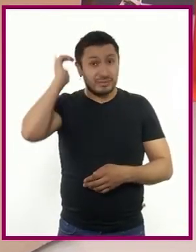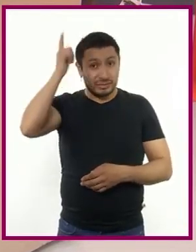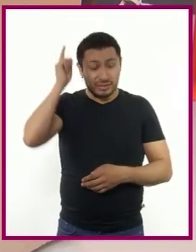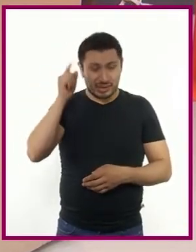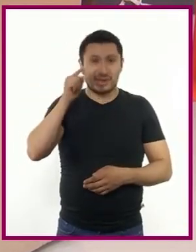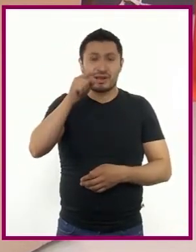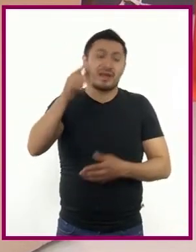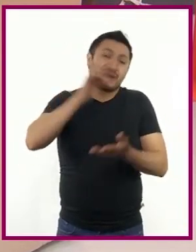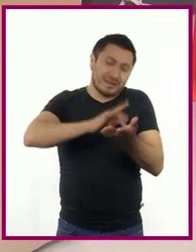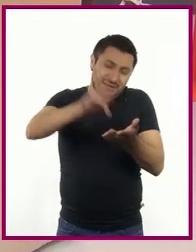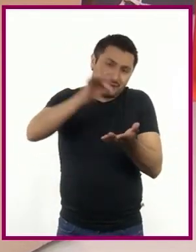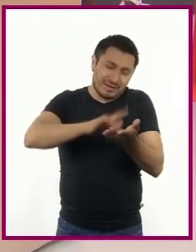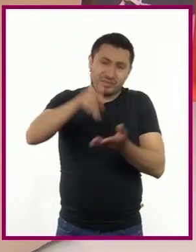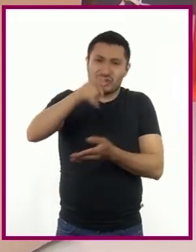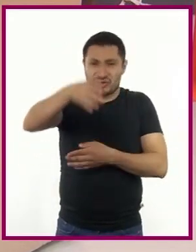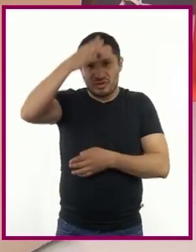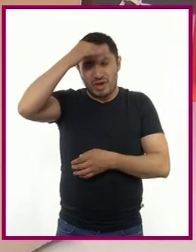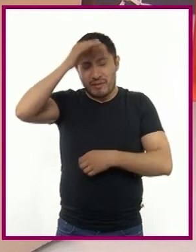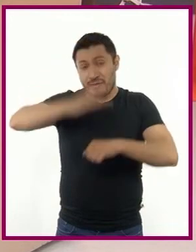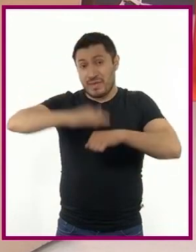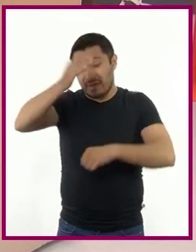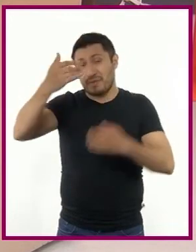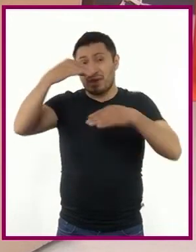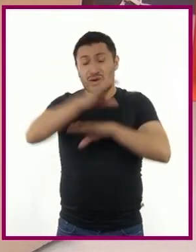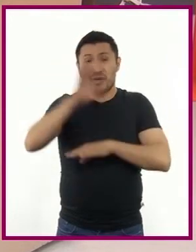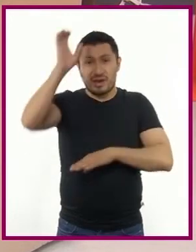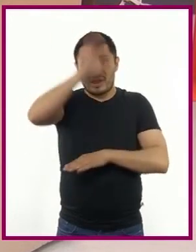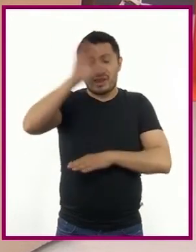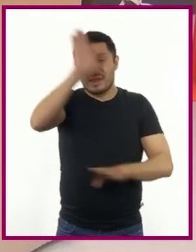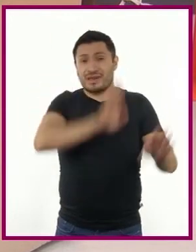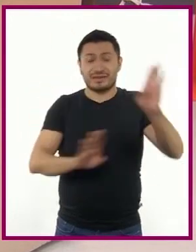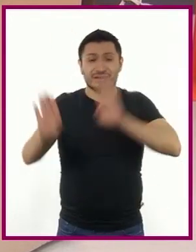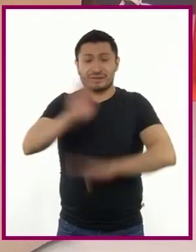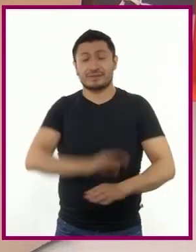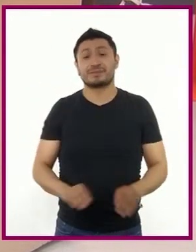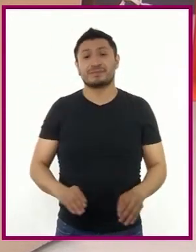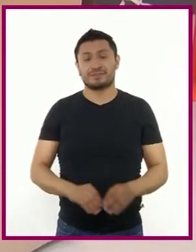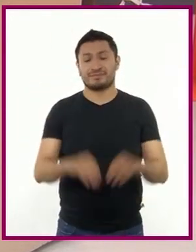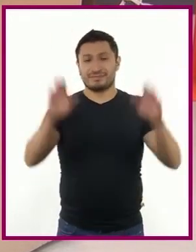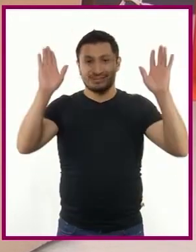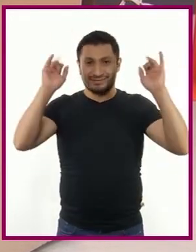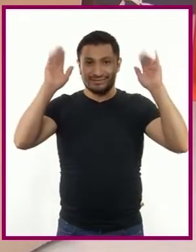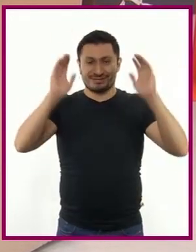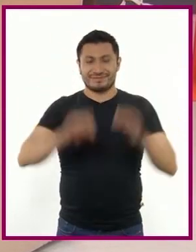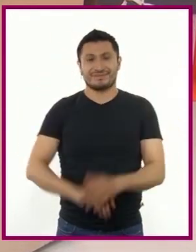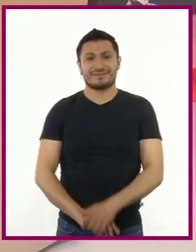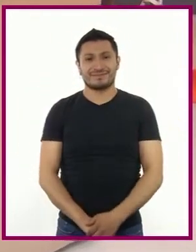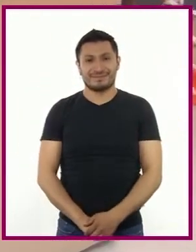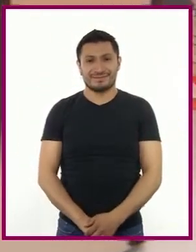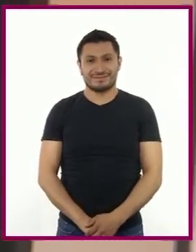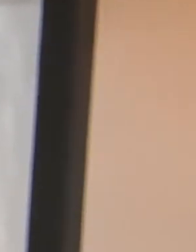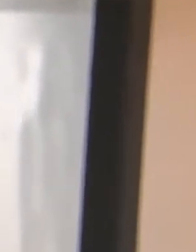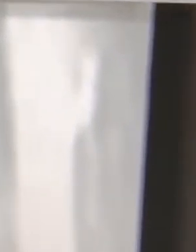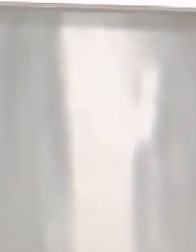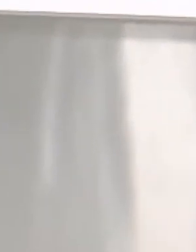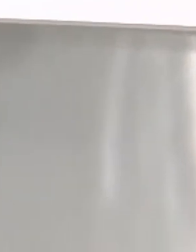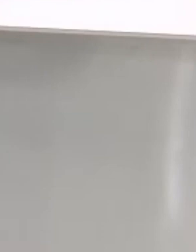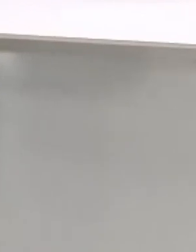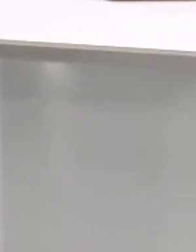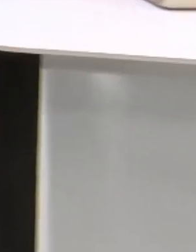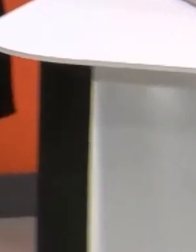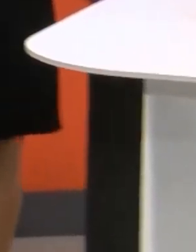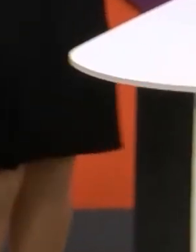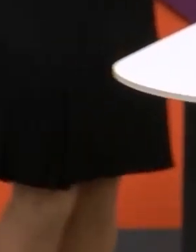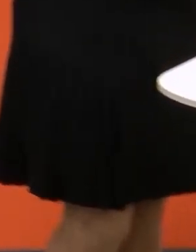haber contribuido a su proceso de aprendizaje de Ciencias Biología. Hasta la próxima.